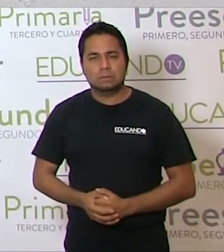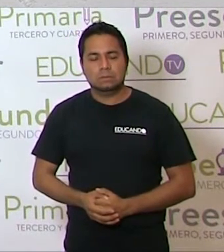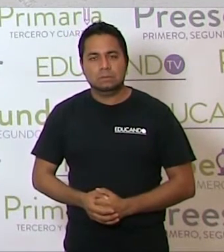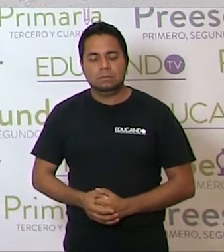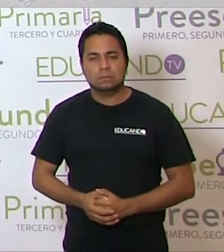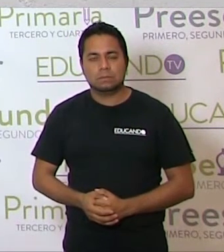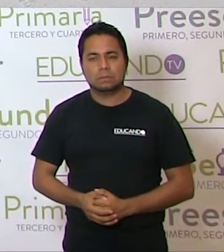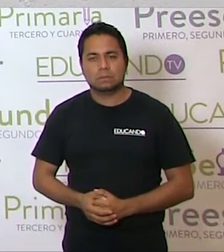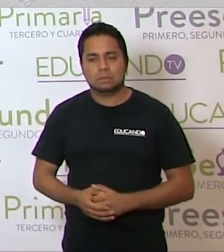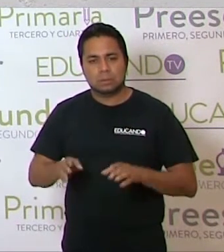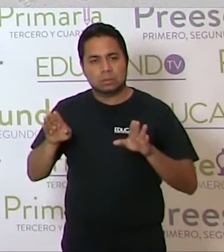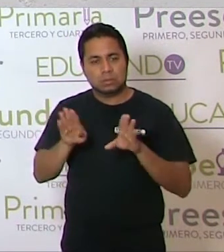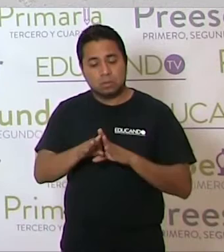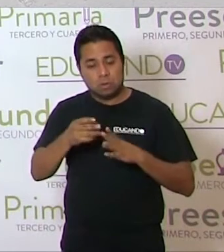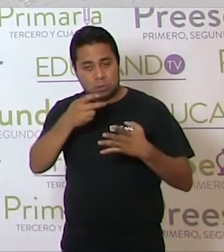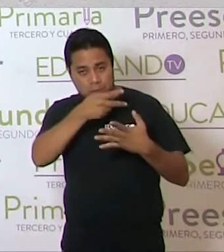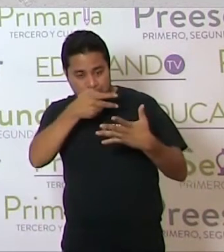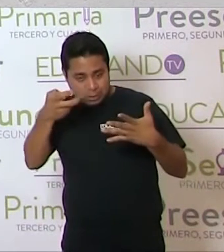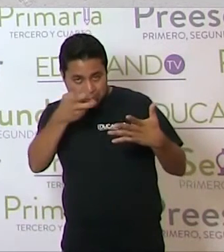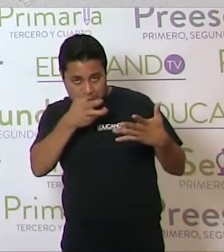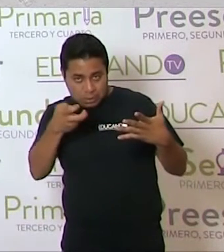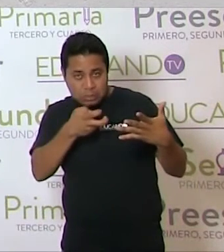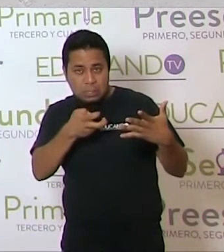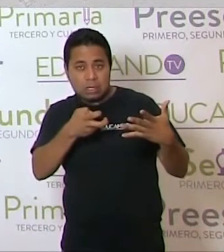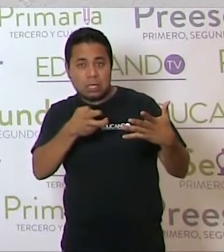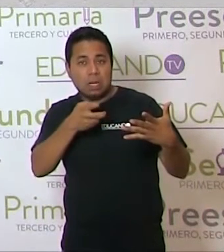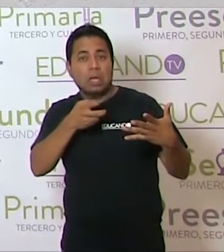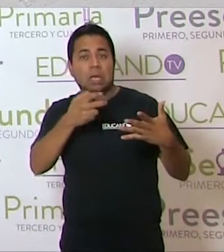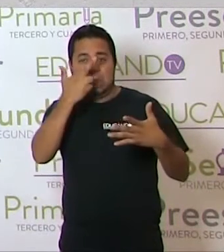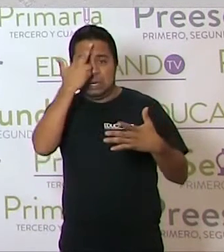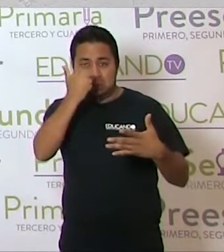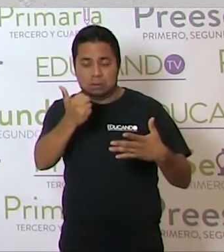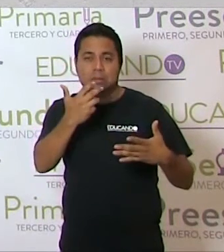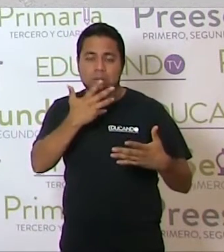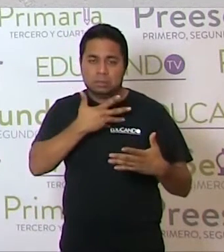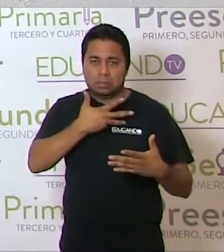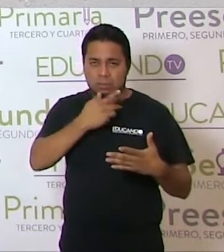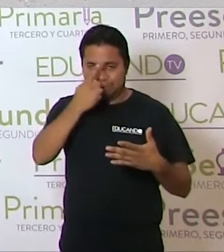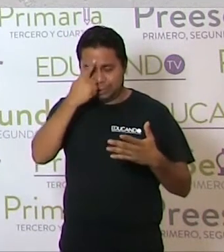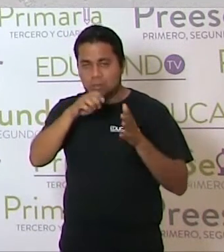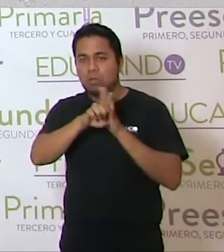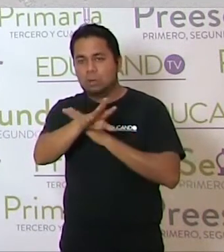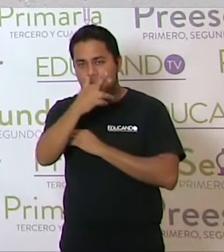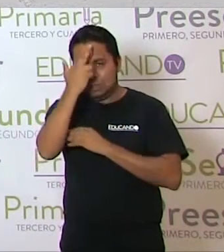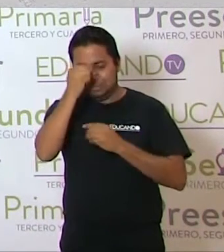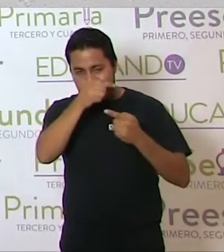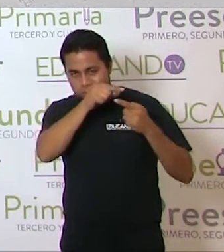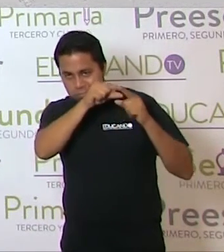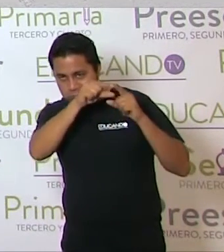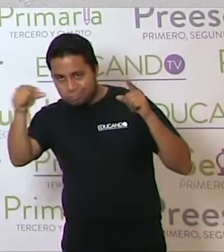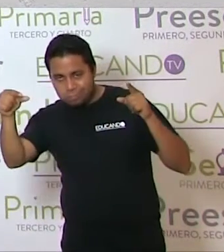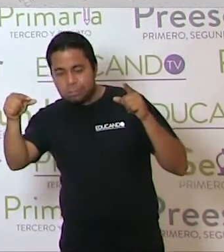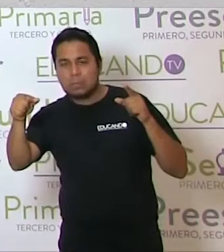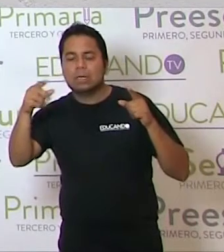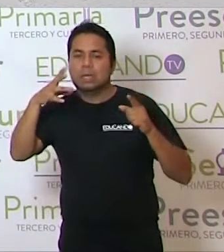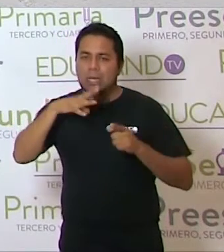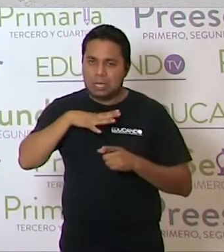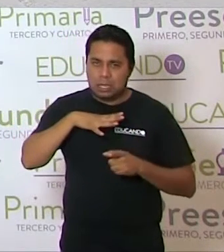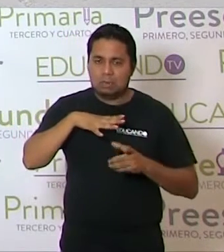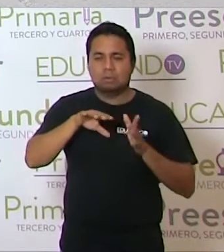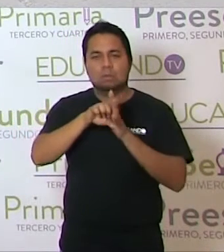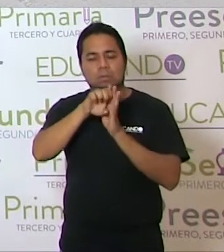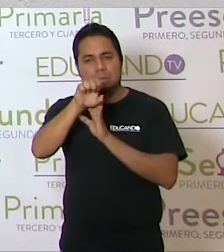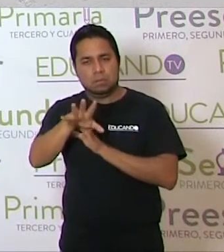y como estos argumentos vamos a identificar si estos argumentos son basados en